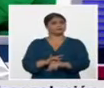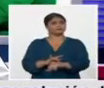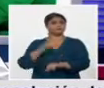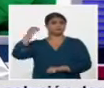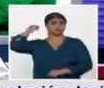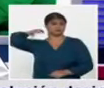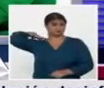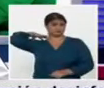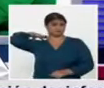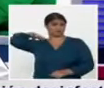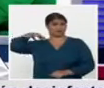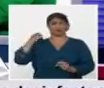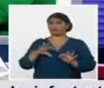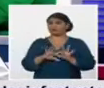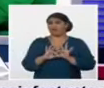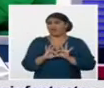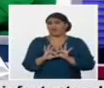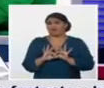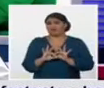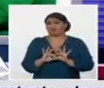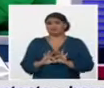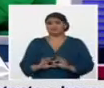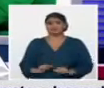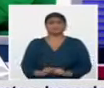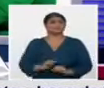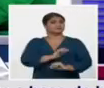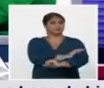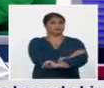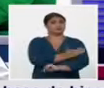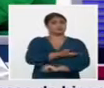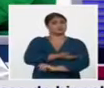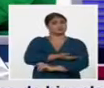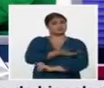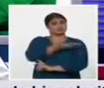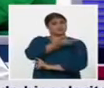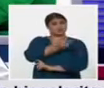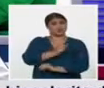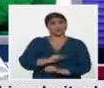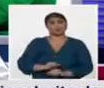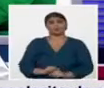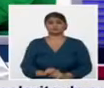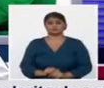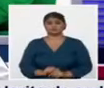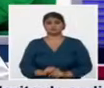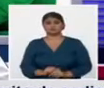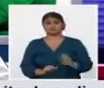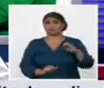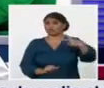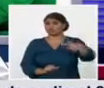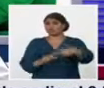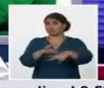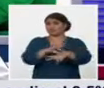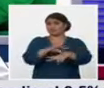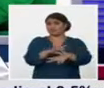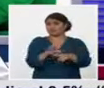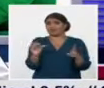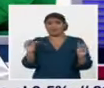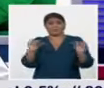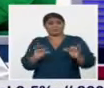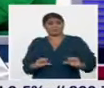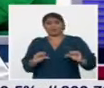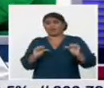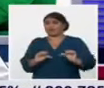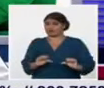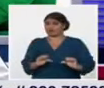obstructiva crónica, una hipertensión arterial, realmente con comorbilidades que lo hacían